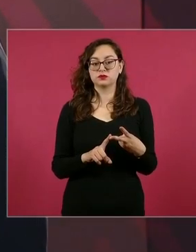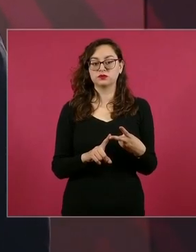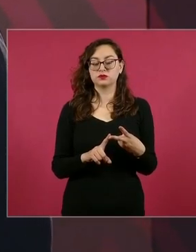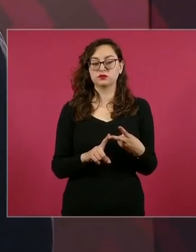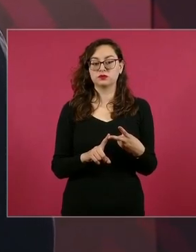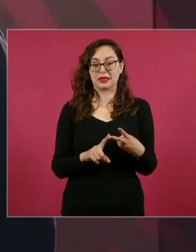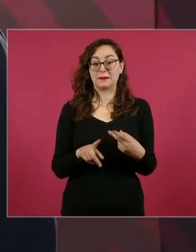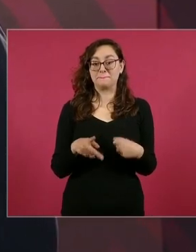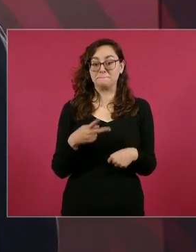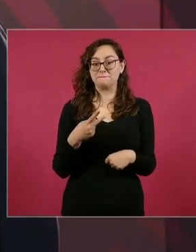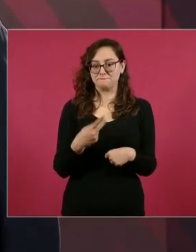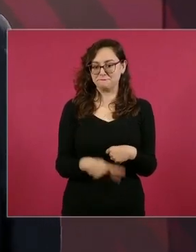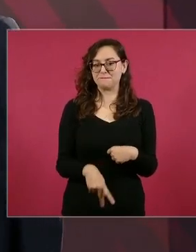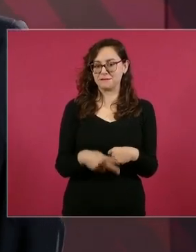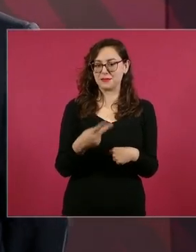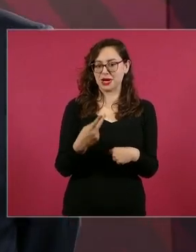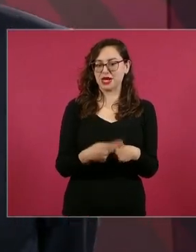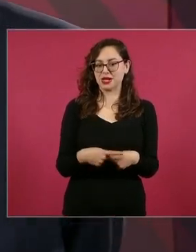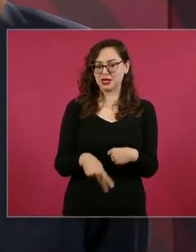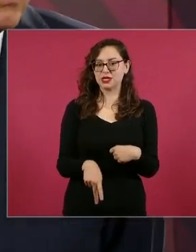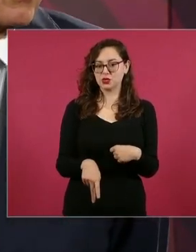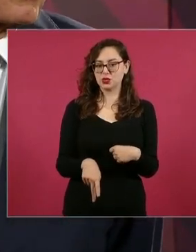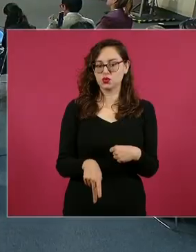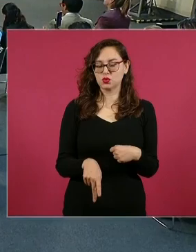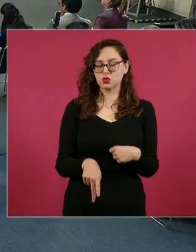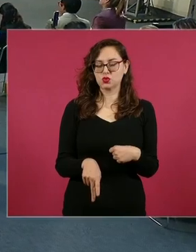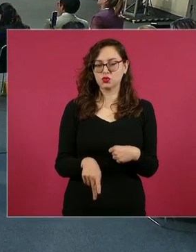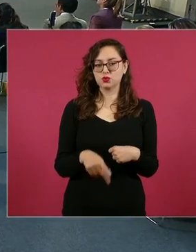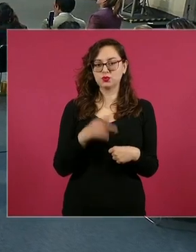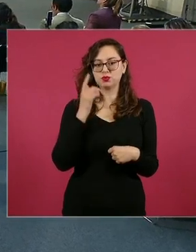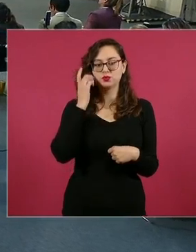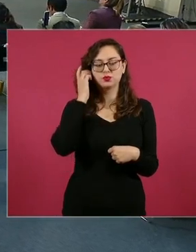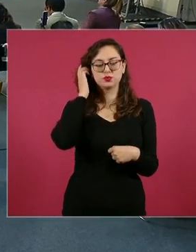peligroso en cuanto a